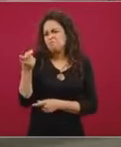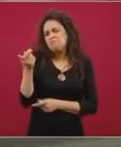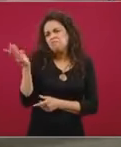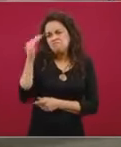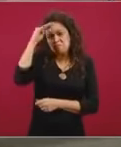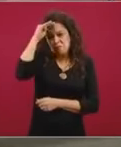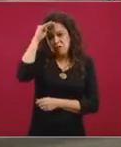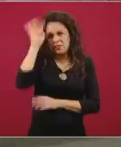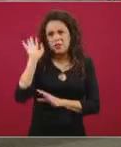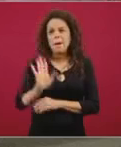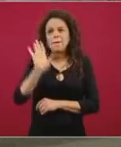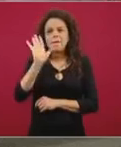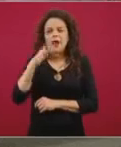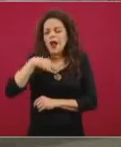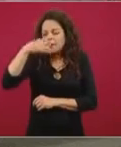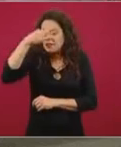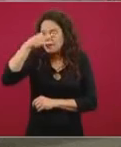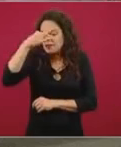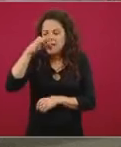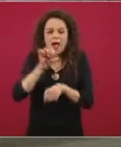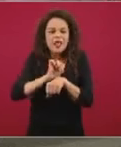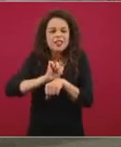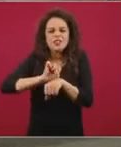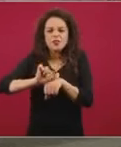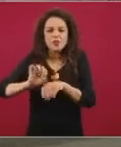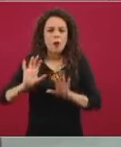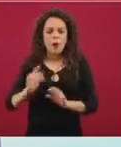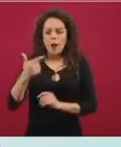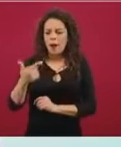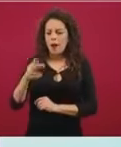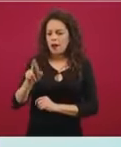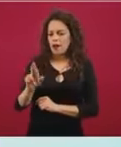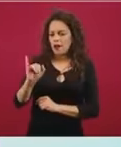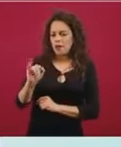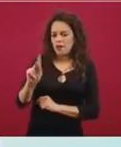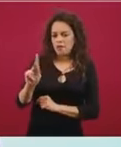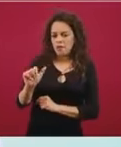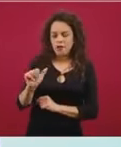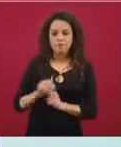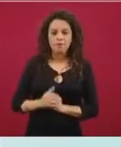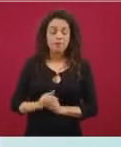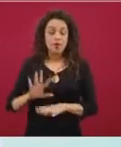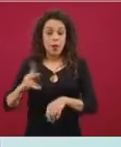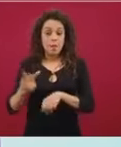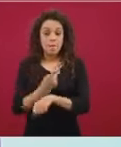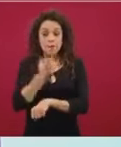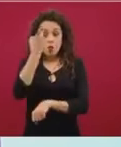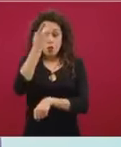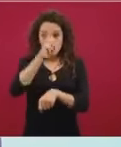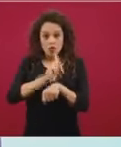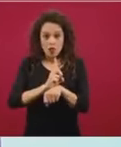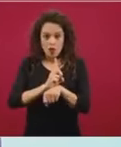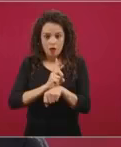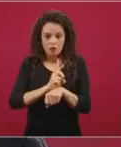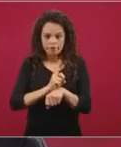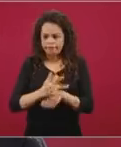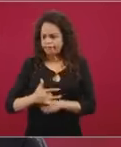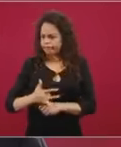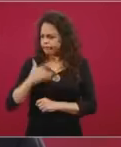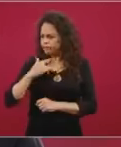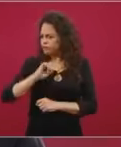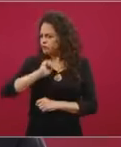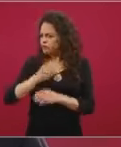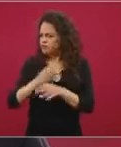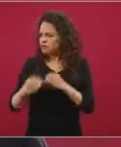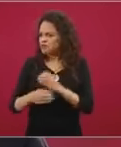resfriado, una pequeña gripa, y entonces dejan pasar un día y no sienten otro problema,